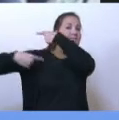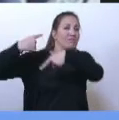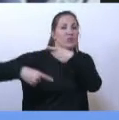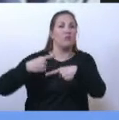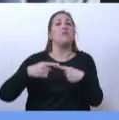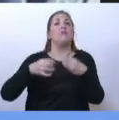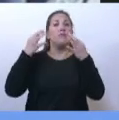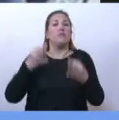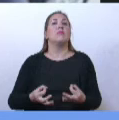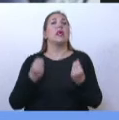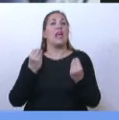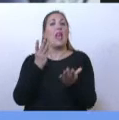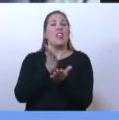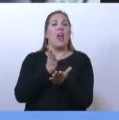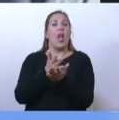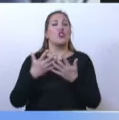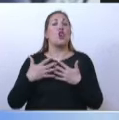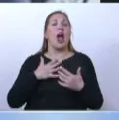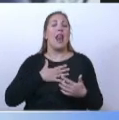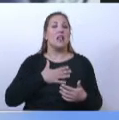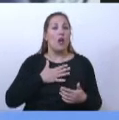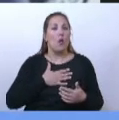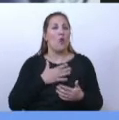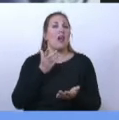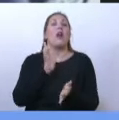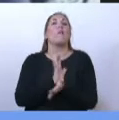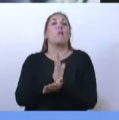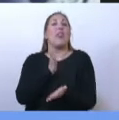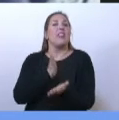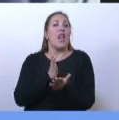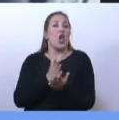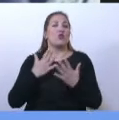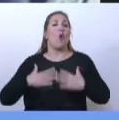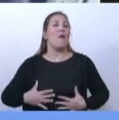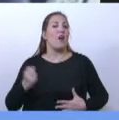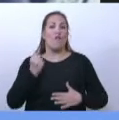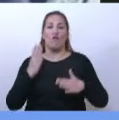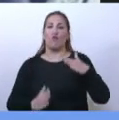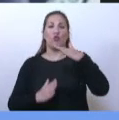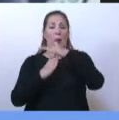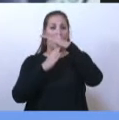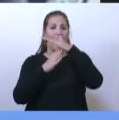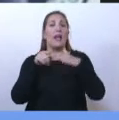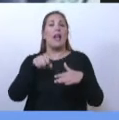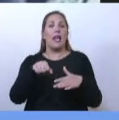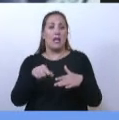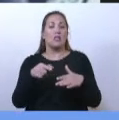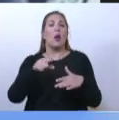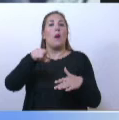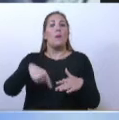del derecho a la salud como derecho humano fundamental esto crea puentes que permiten